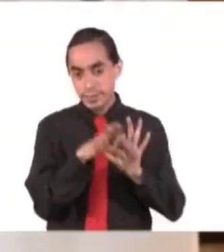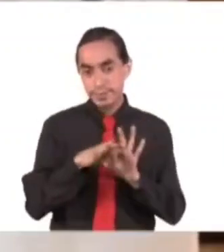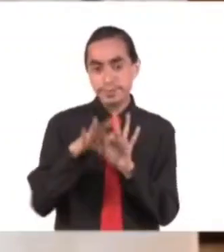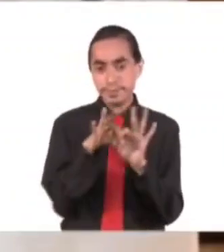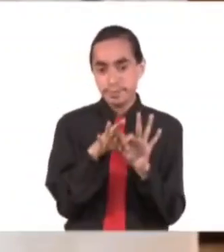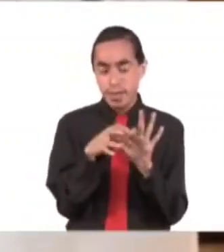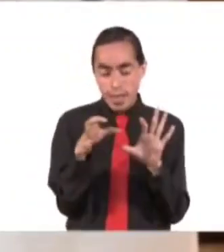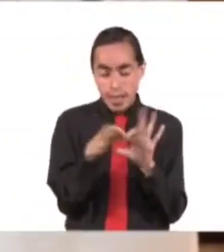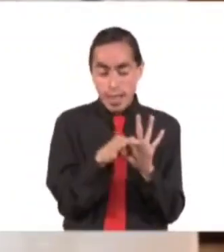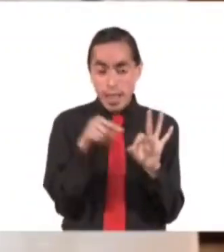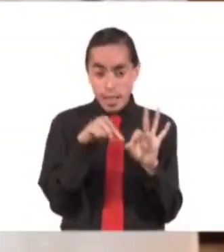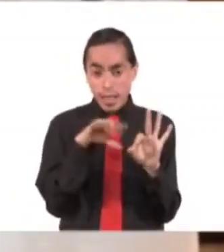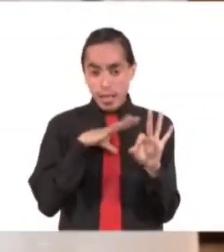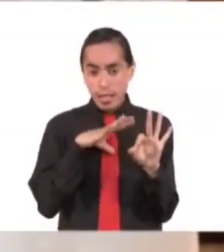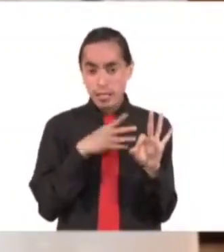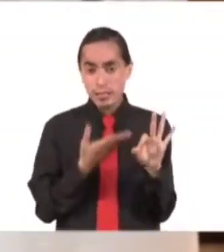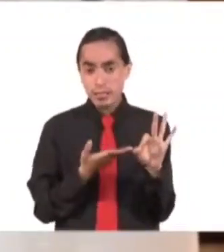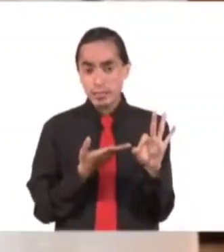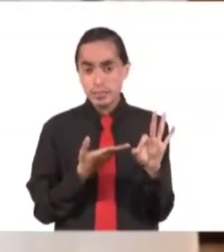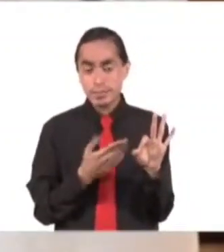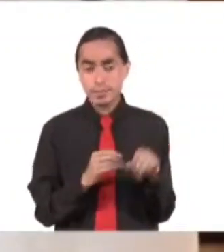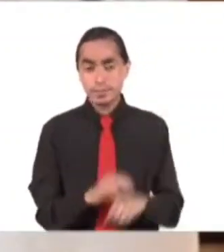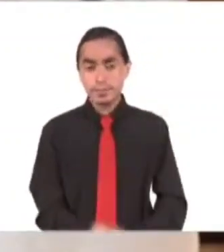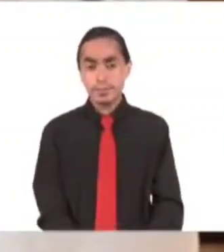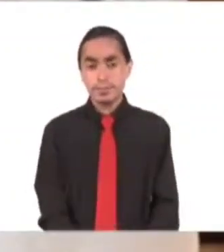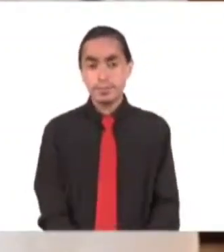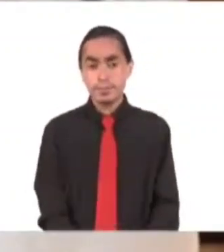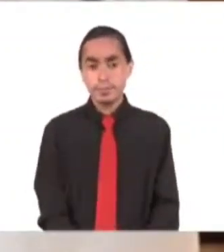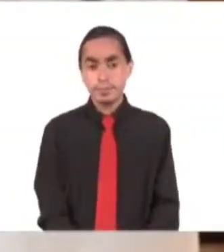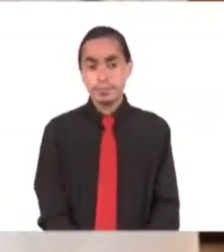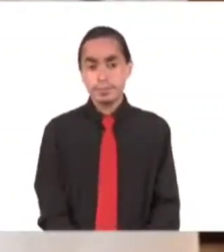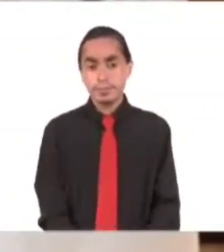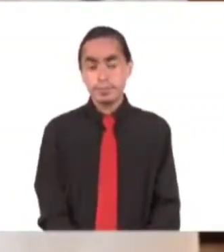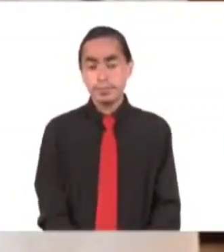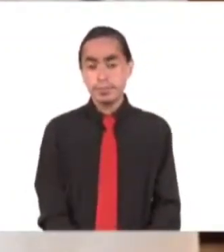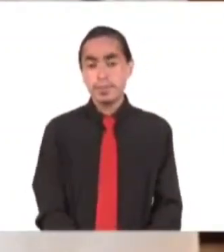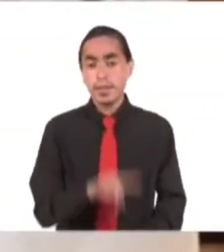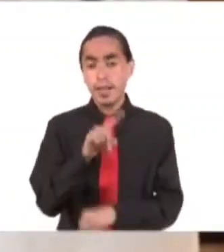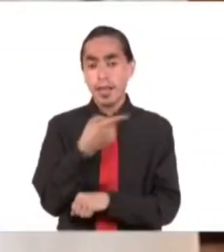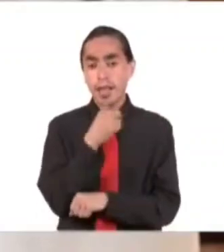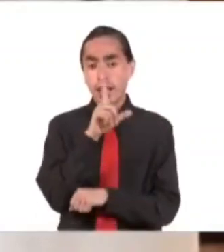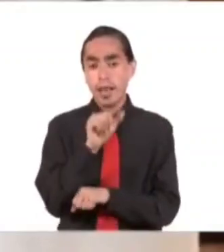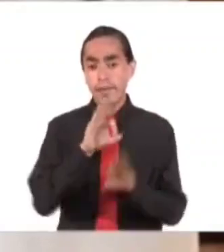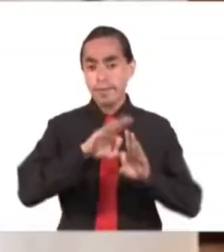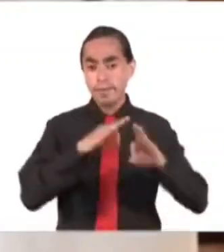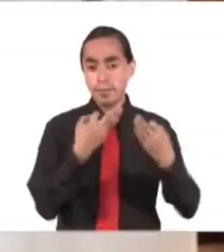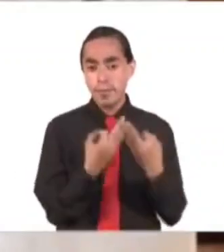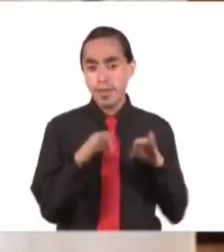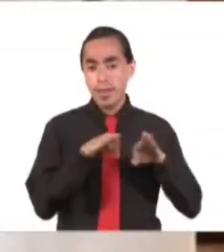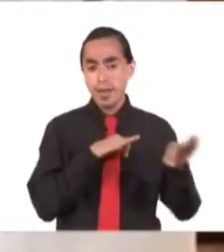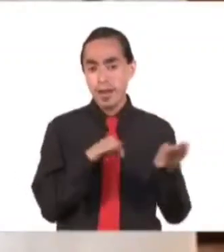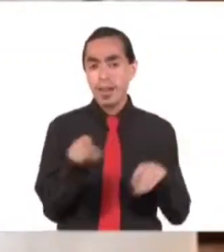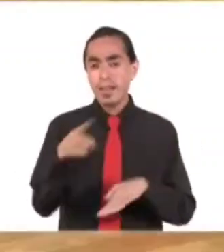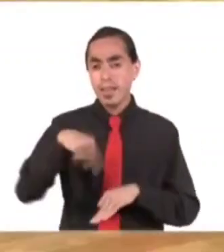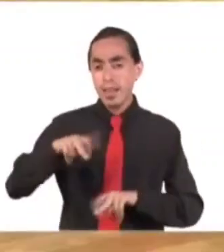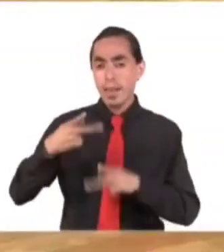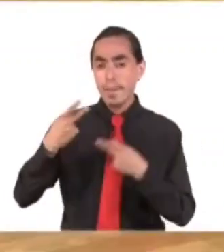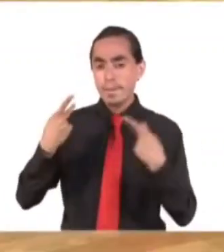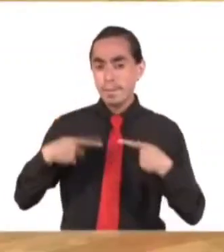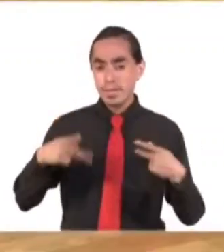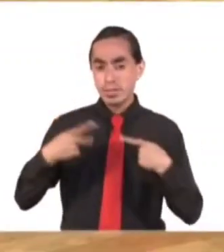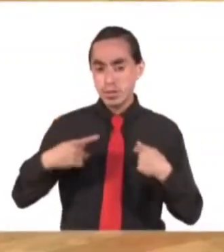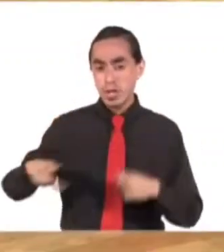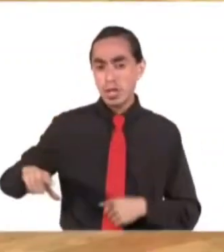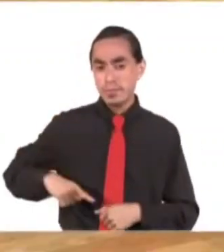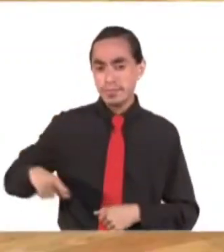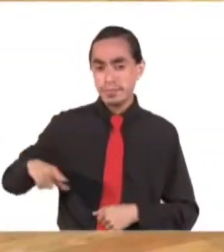esta vinculación, decía yo, también es la forma de trabajar de los servidores públicos. Me ha tocado también